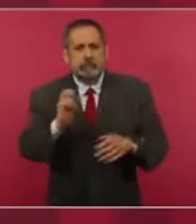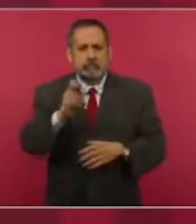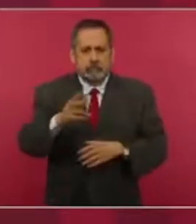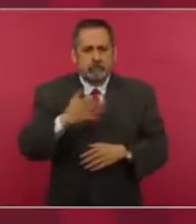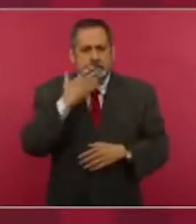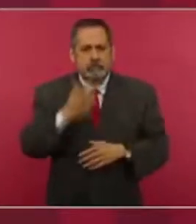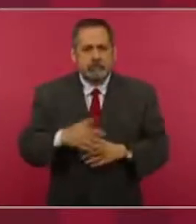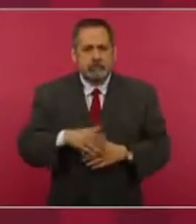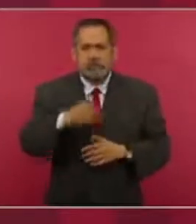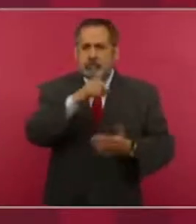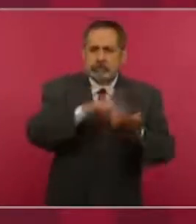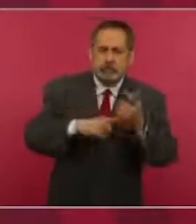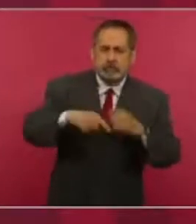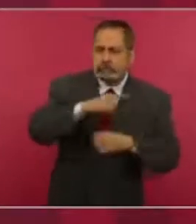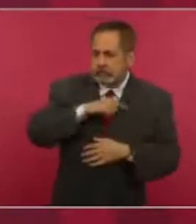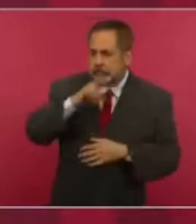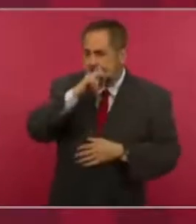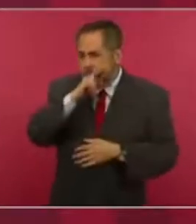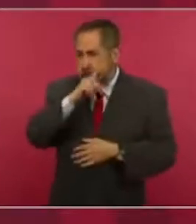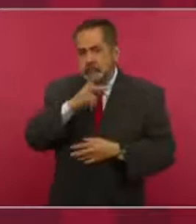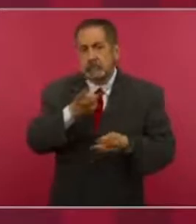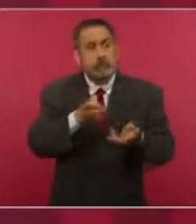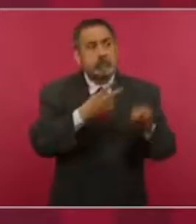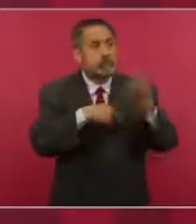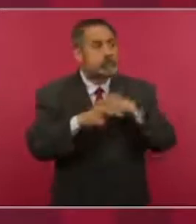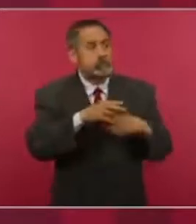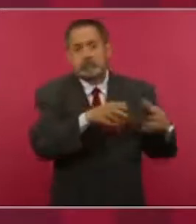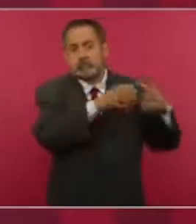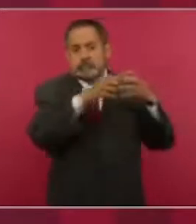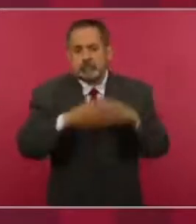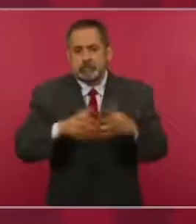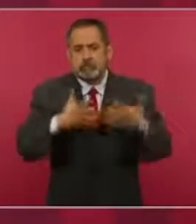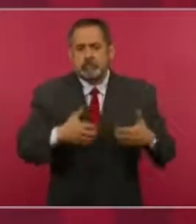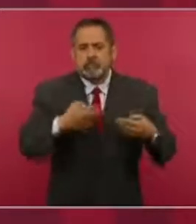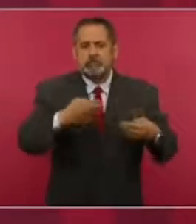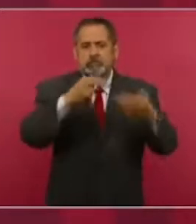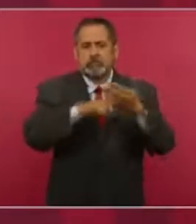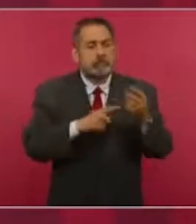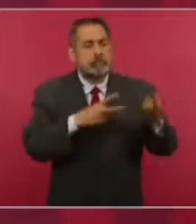planteando que les preocupa. Por eso vinieron